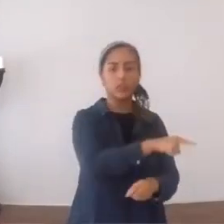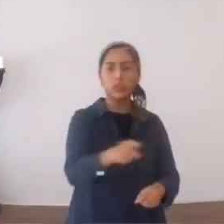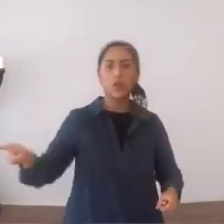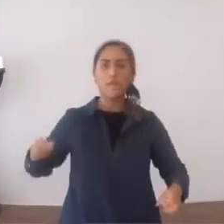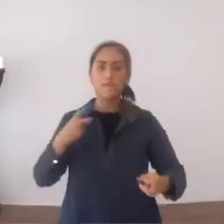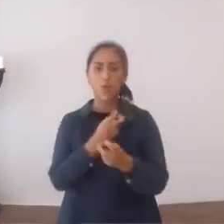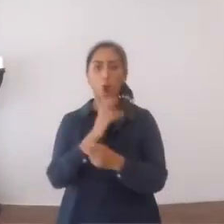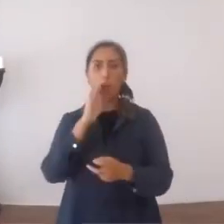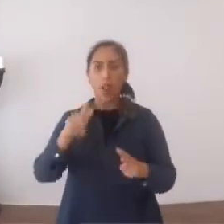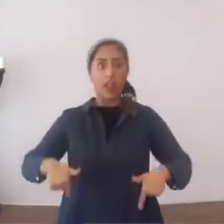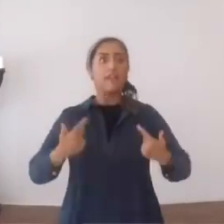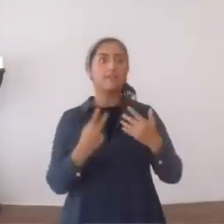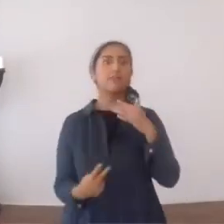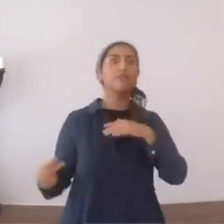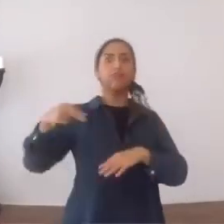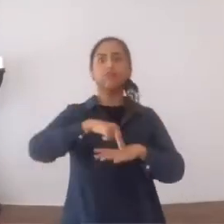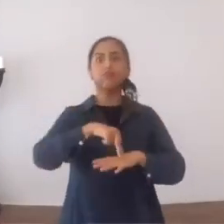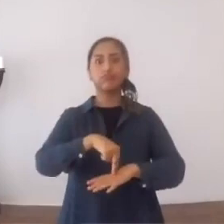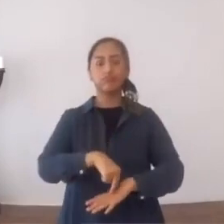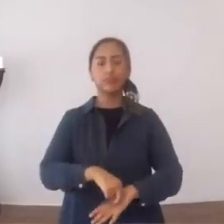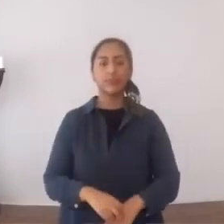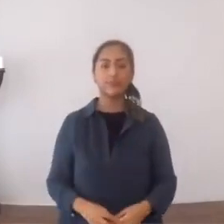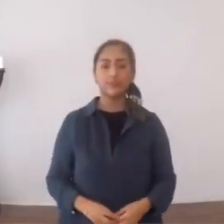entra en esos huesos y vivirán.